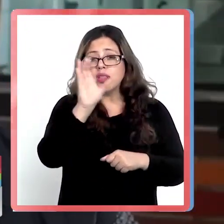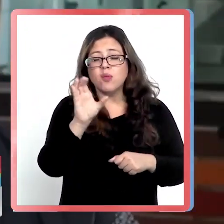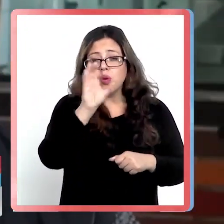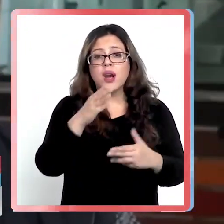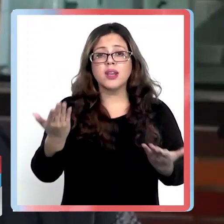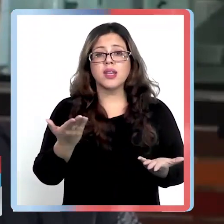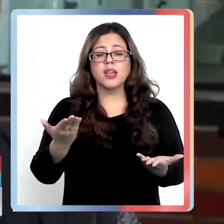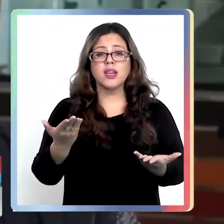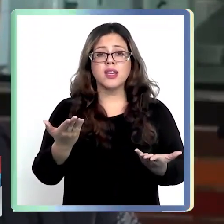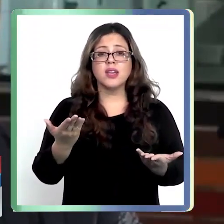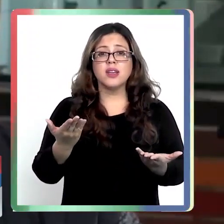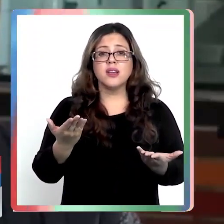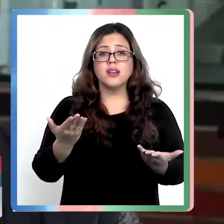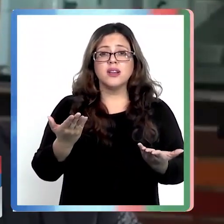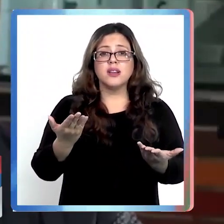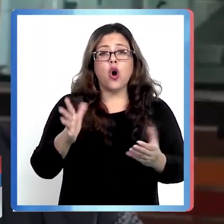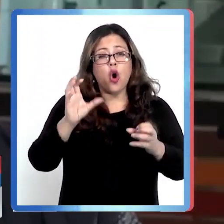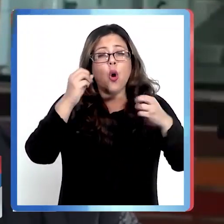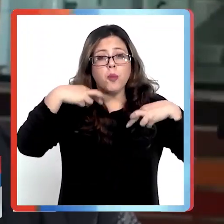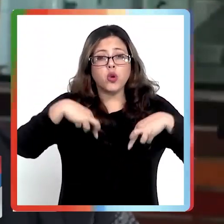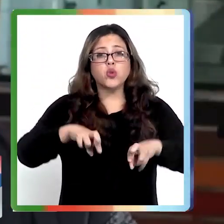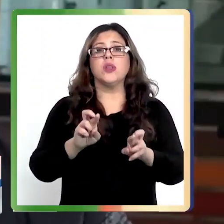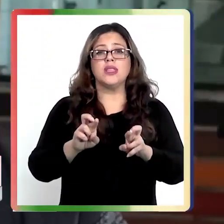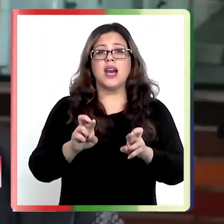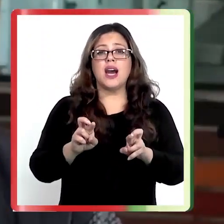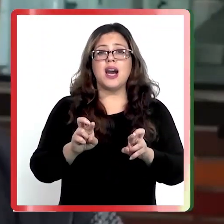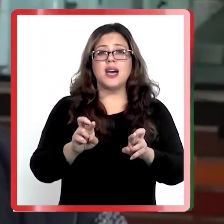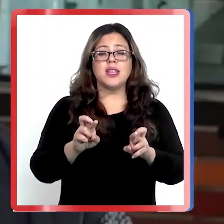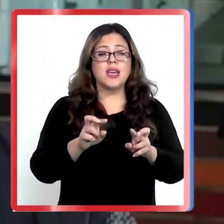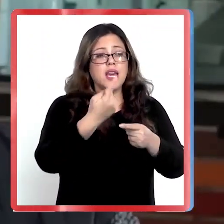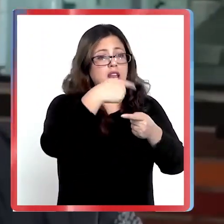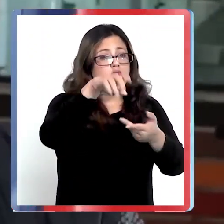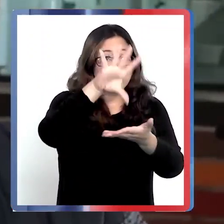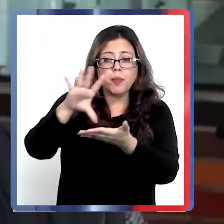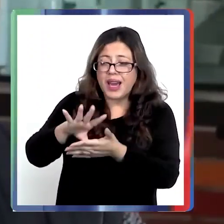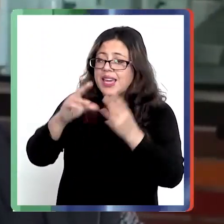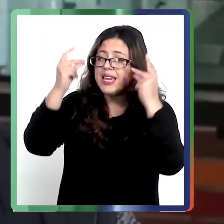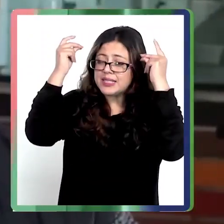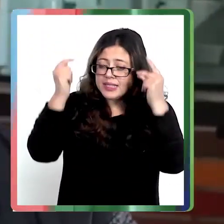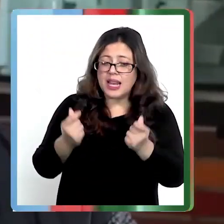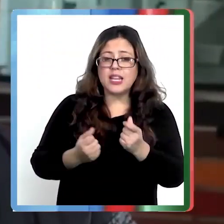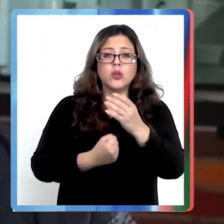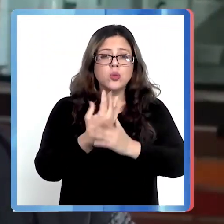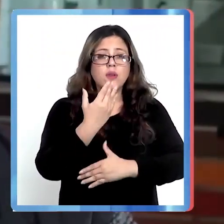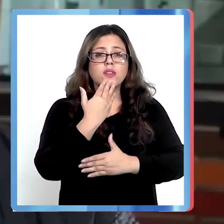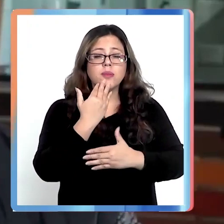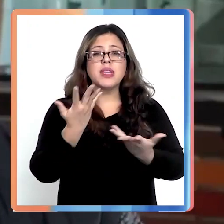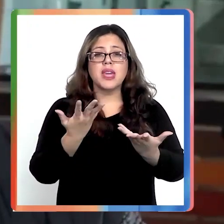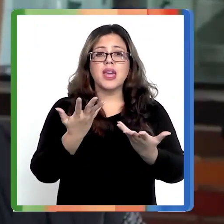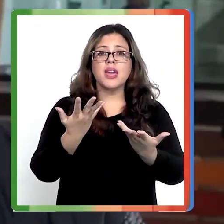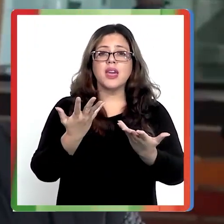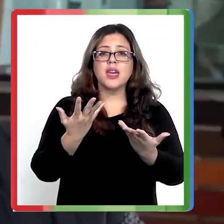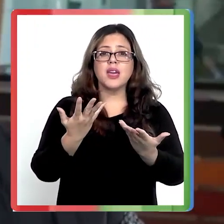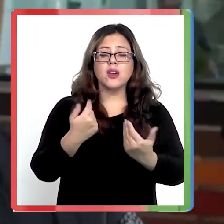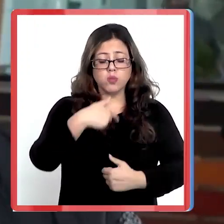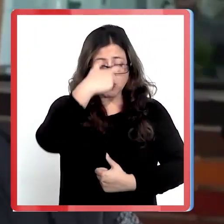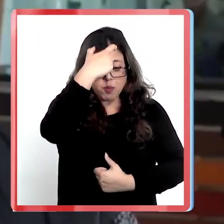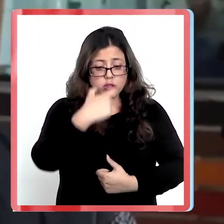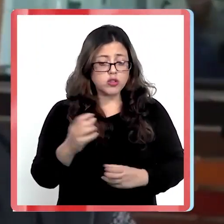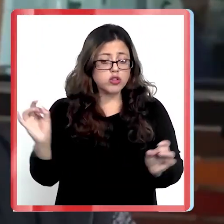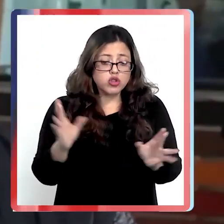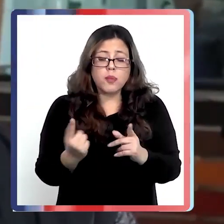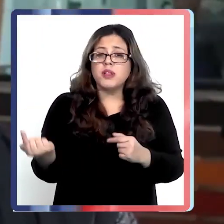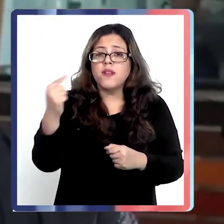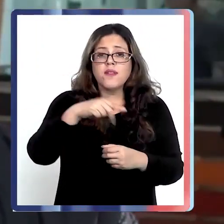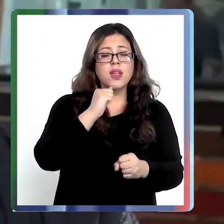buscar salidas, y si es en otras tierras, con el talento y con, sobre todo con el comportamiento, uno como persona